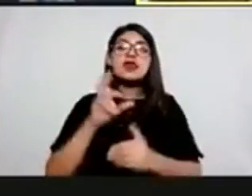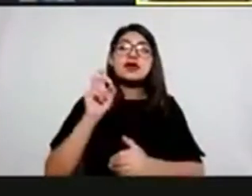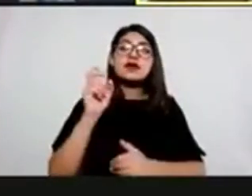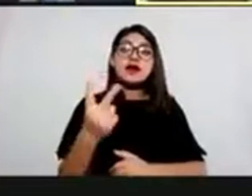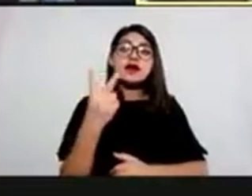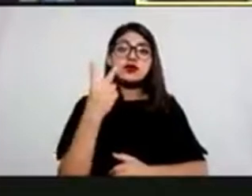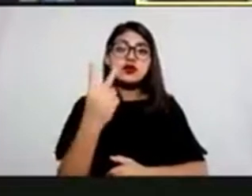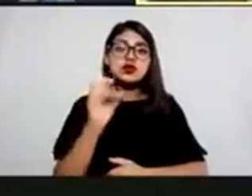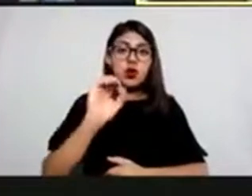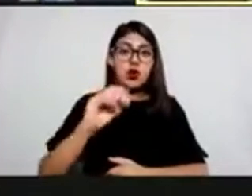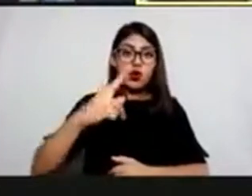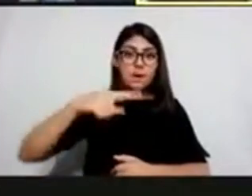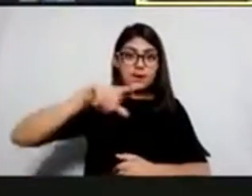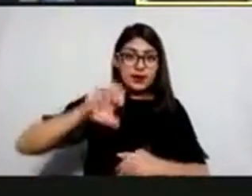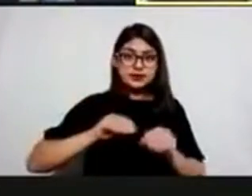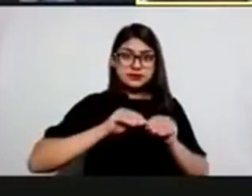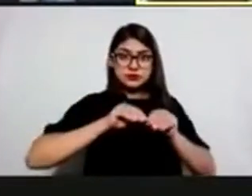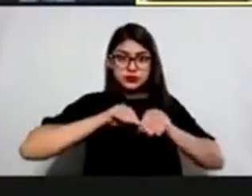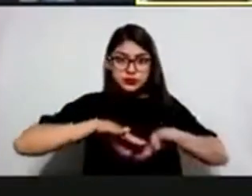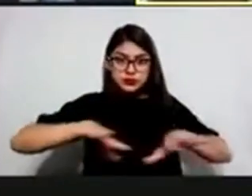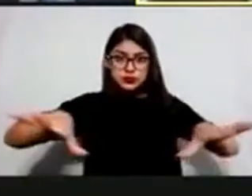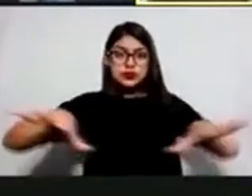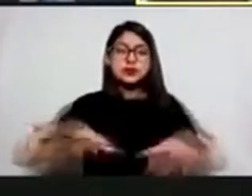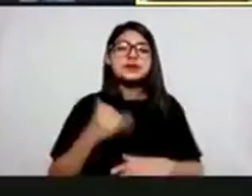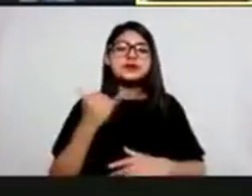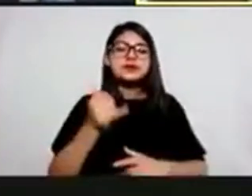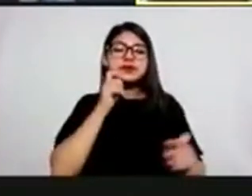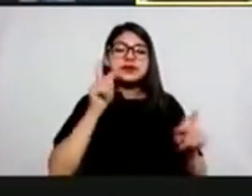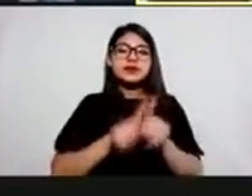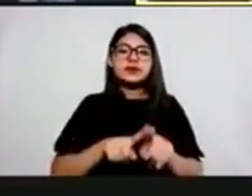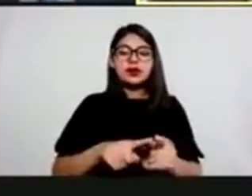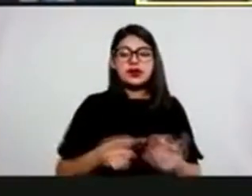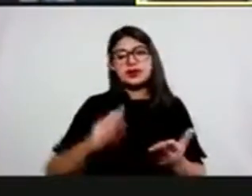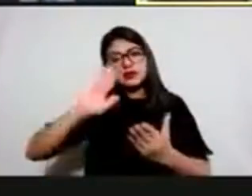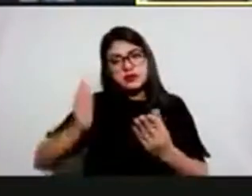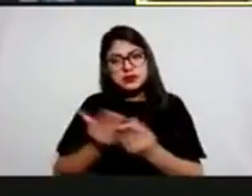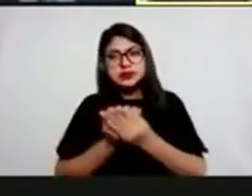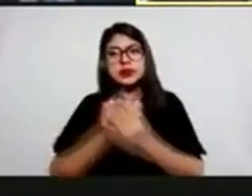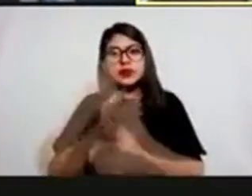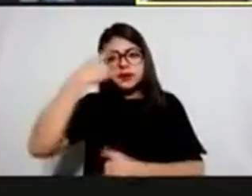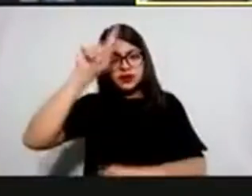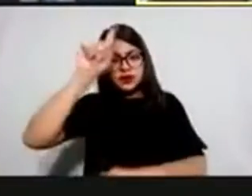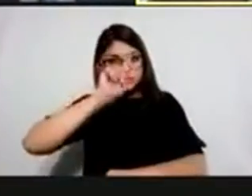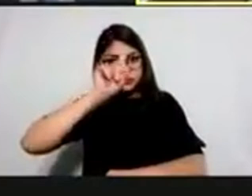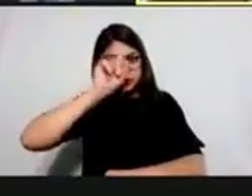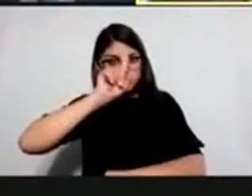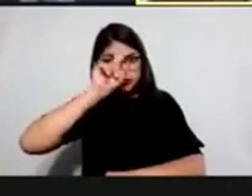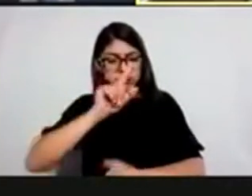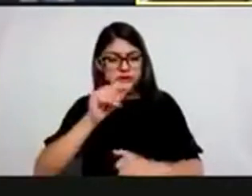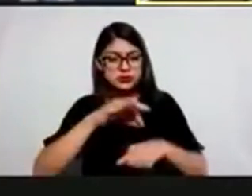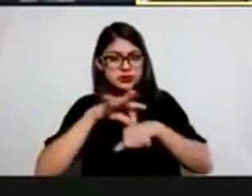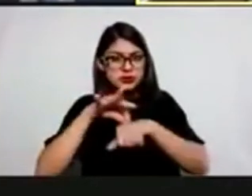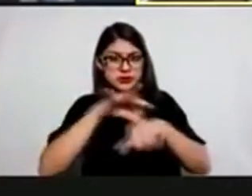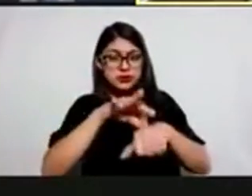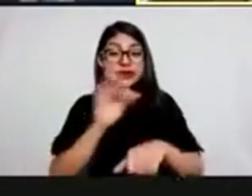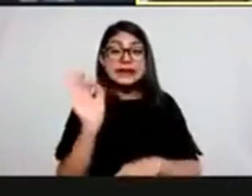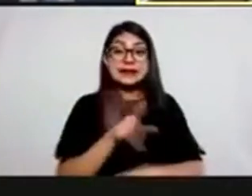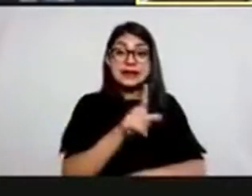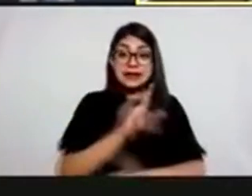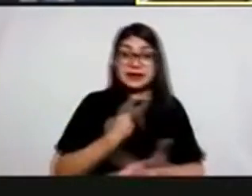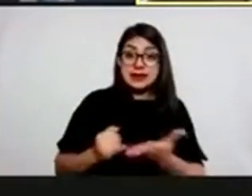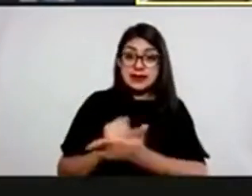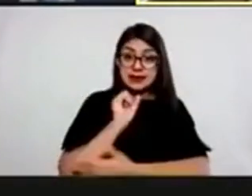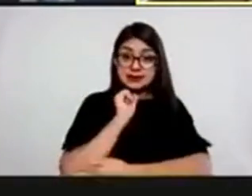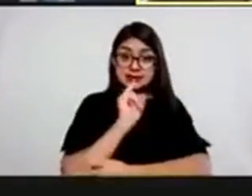locales. Adicionalmente, se acompaña con un anexo orientador para que, en caso de así desearlo, la entonces consejera distrital realice